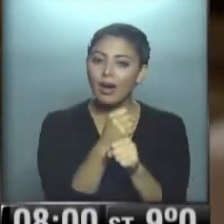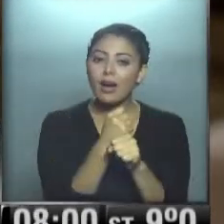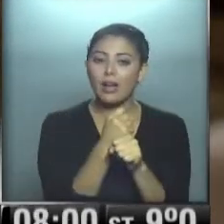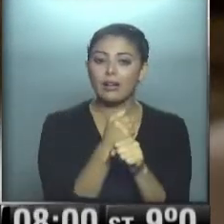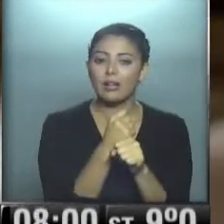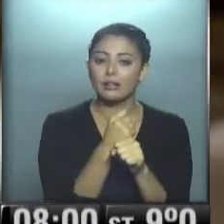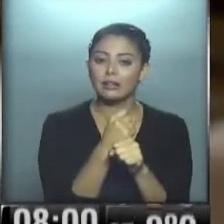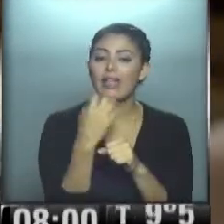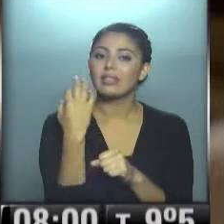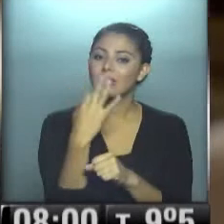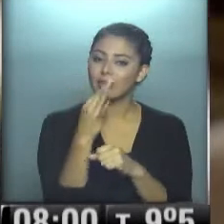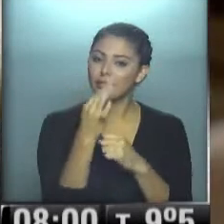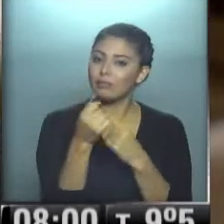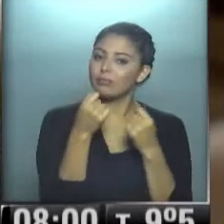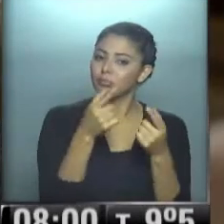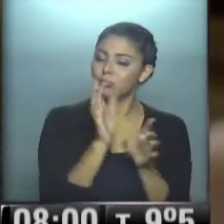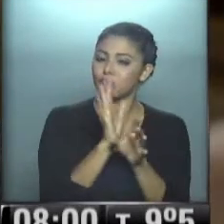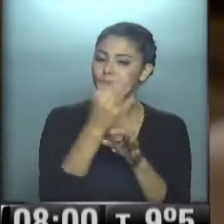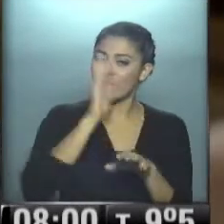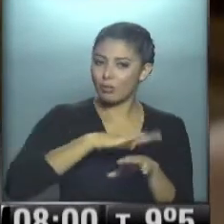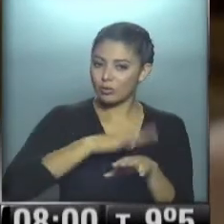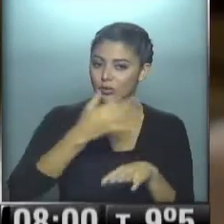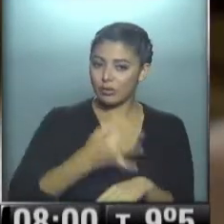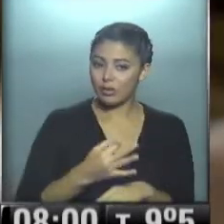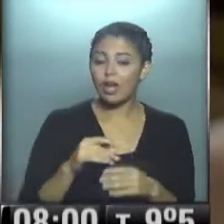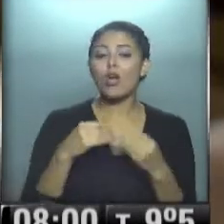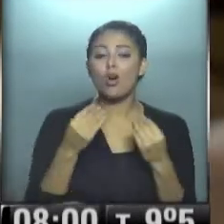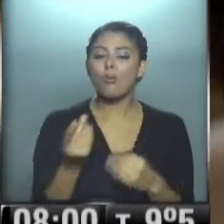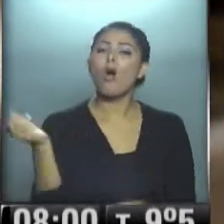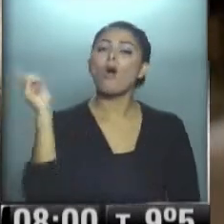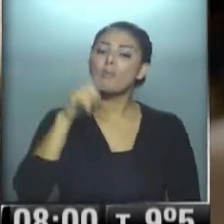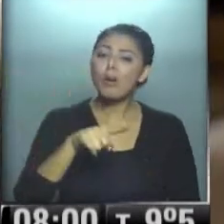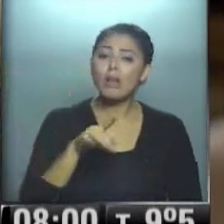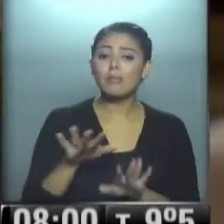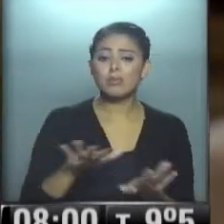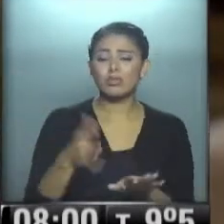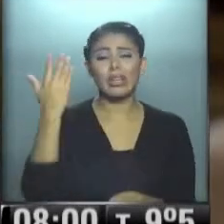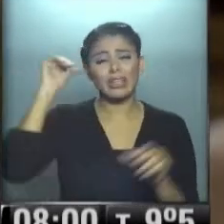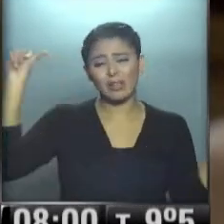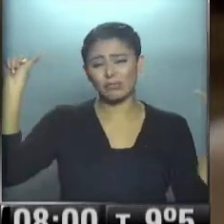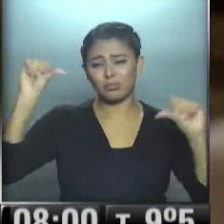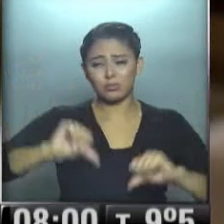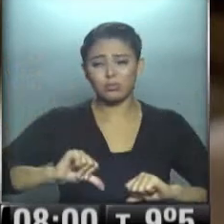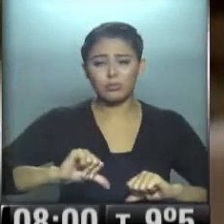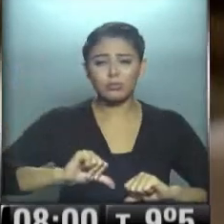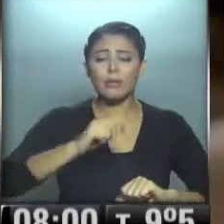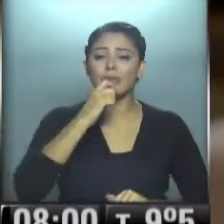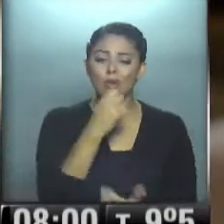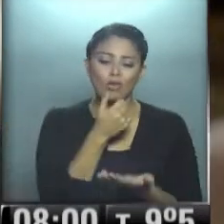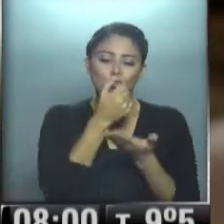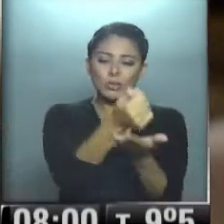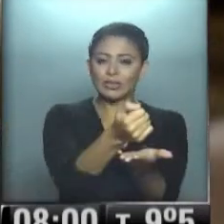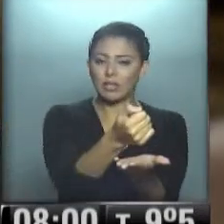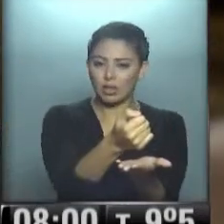tener atribuciones de funcionario público se vuelve una receta que han sido un fracaso que es subsidiar